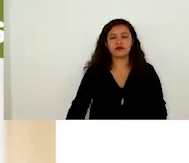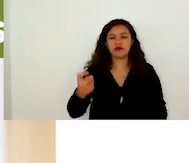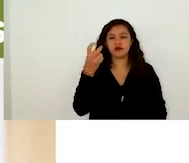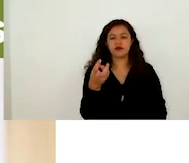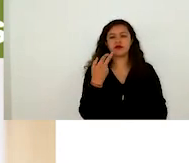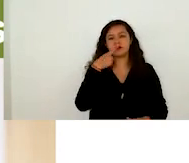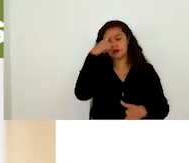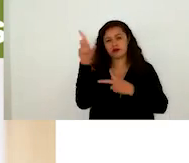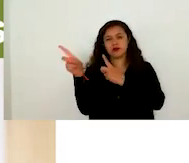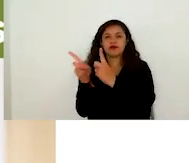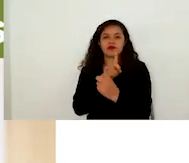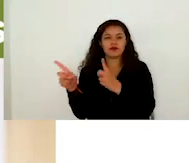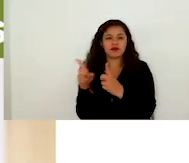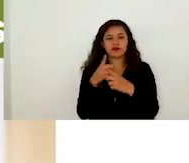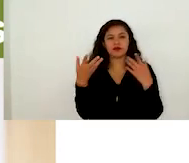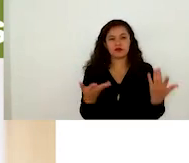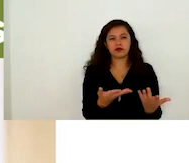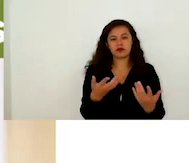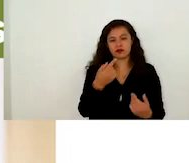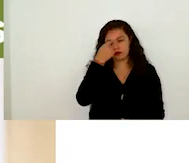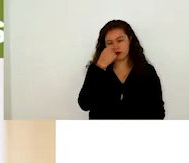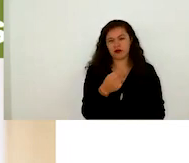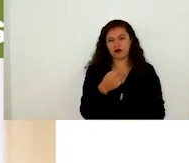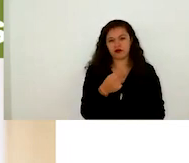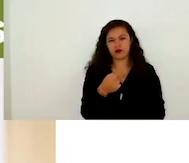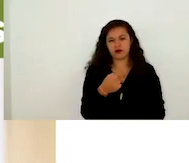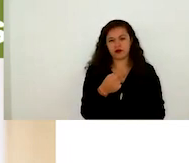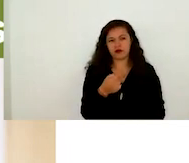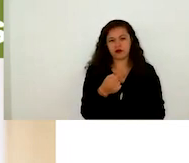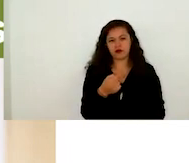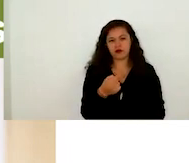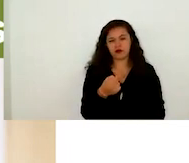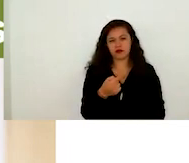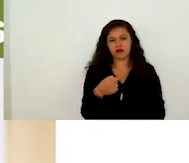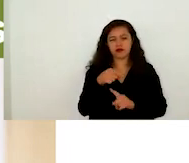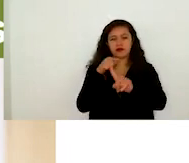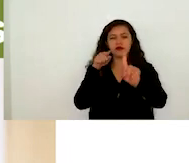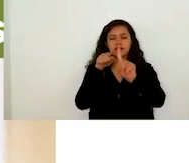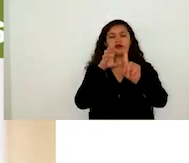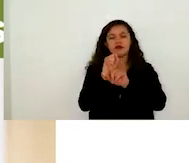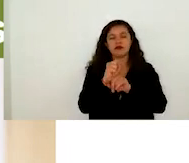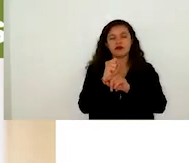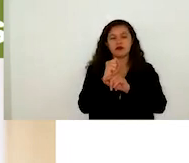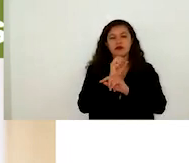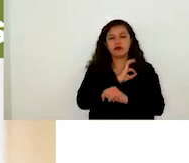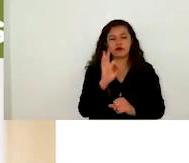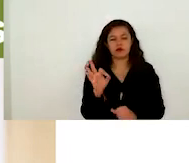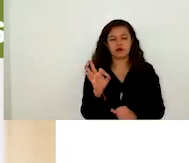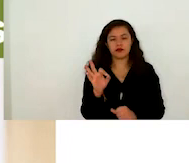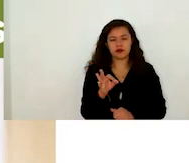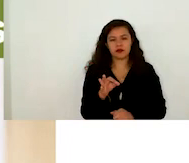se vayan apuntando al objetivo de mayor